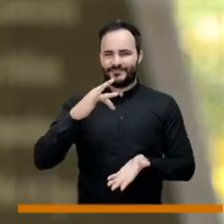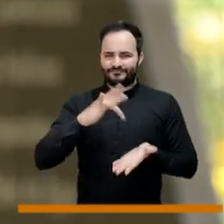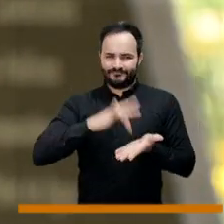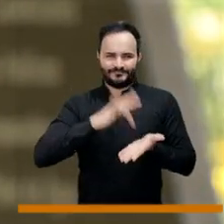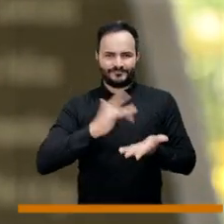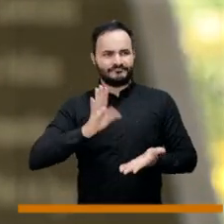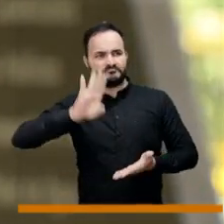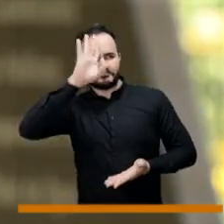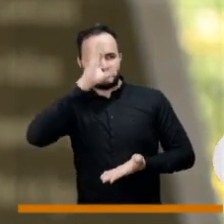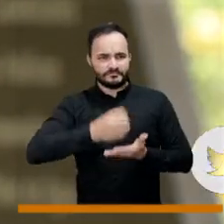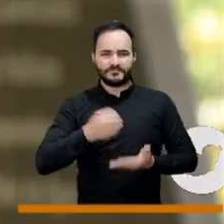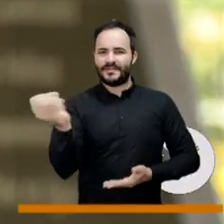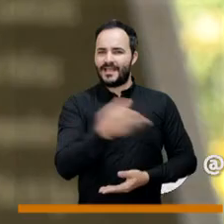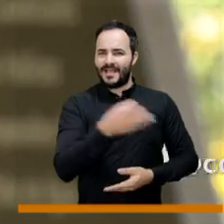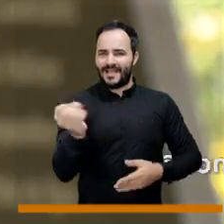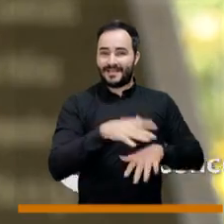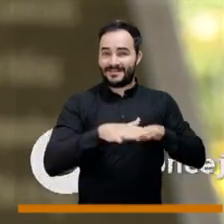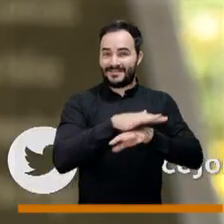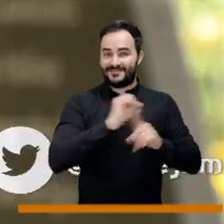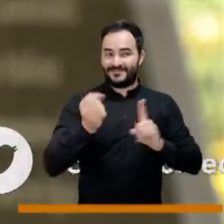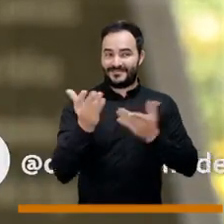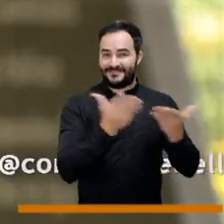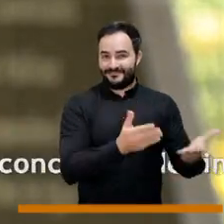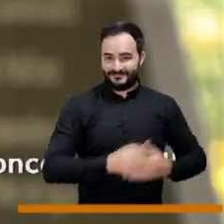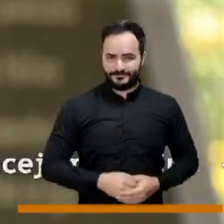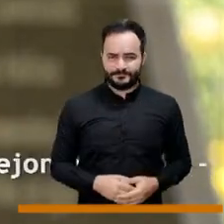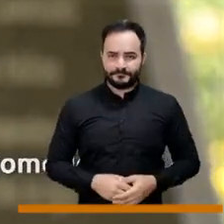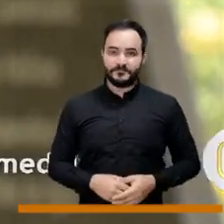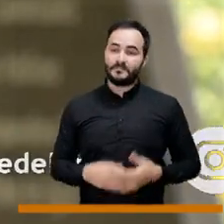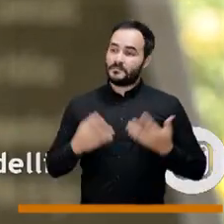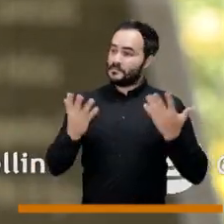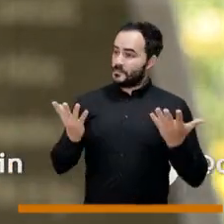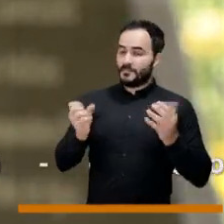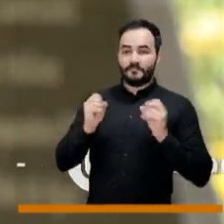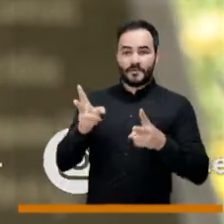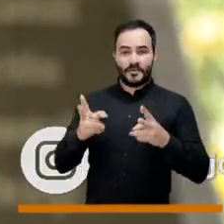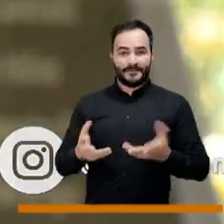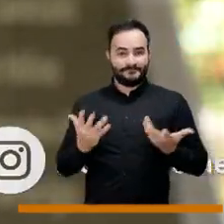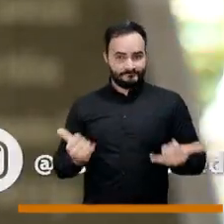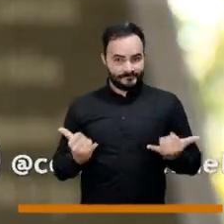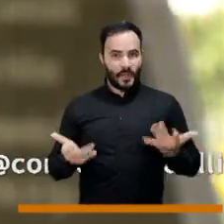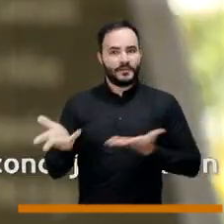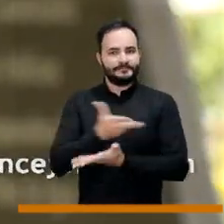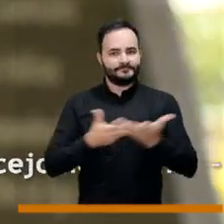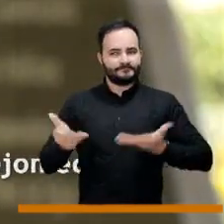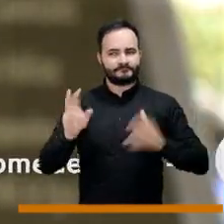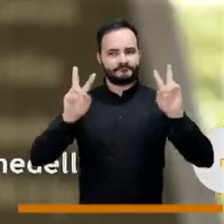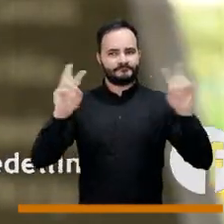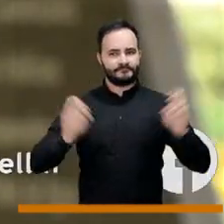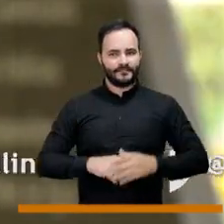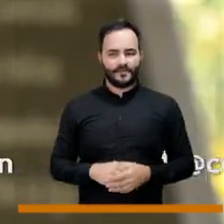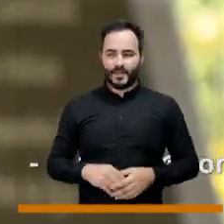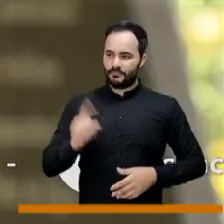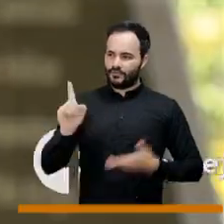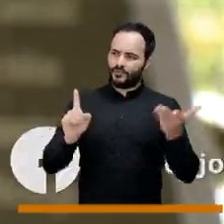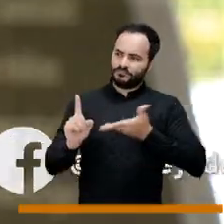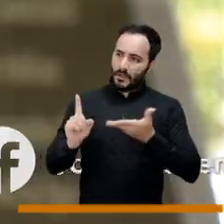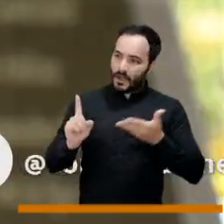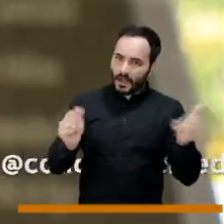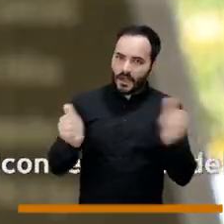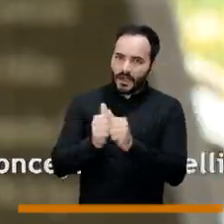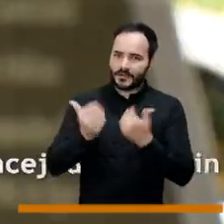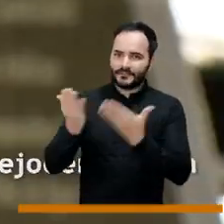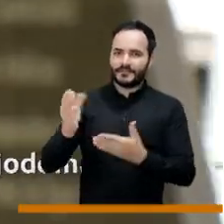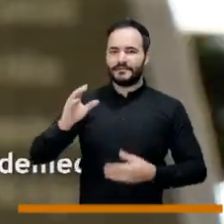redes sociales. Y bueno, concejal, para hablar acerca de este tema que nos ha propuesto, usted vino en compañía de